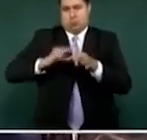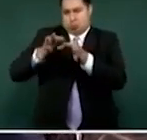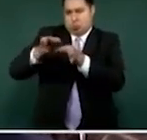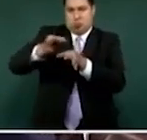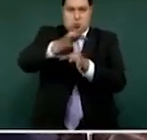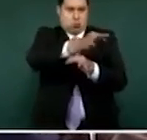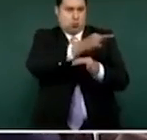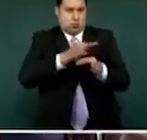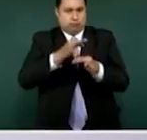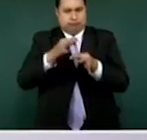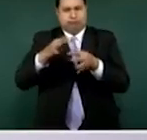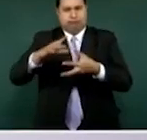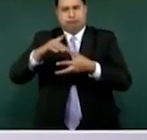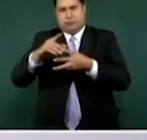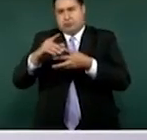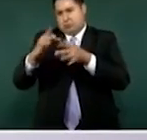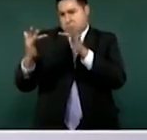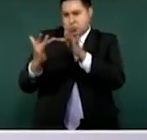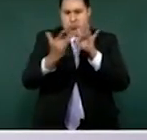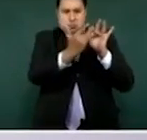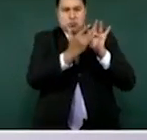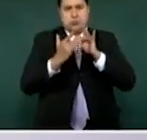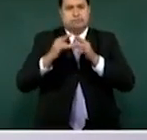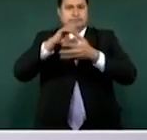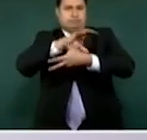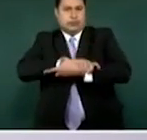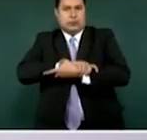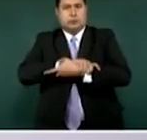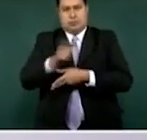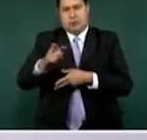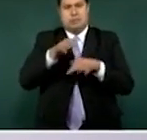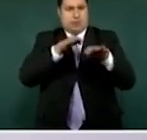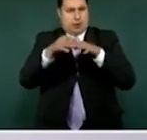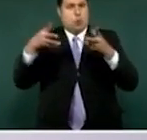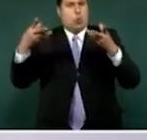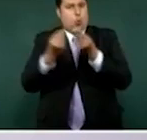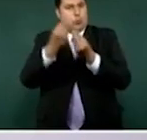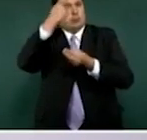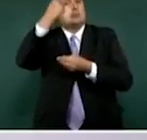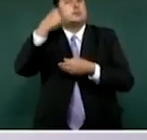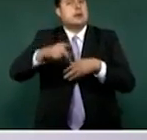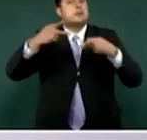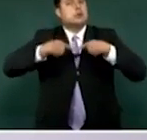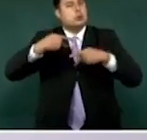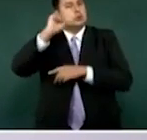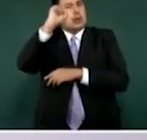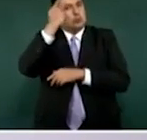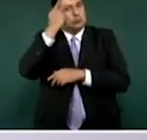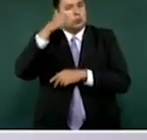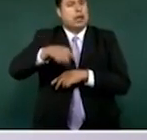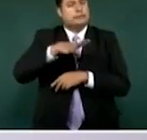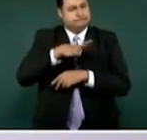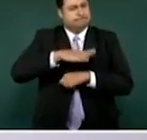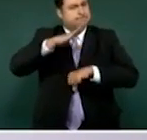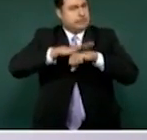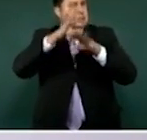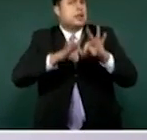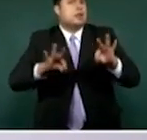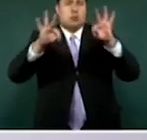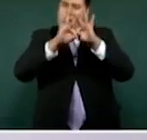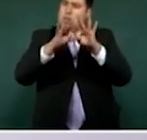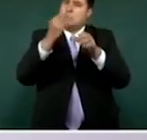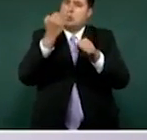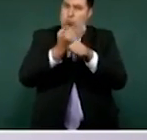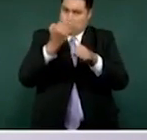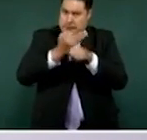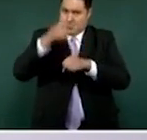para tratar de rendirle buenas cuentas a los potosinos en un tema que sabemos que es la mayor prioridad que se tiene actualmente